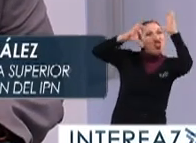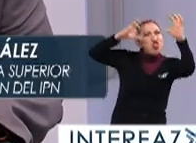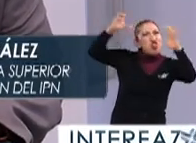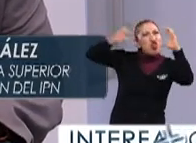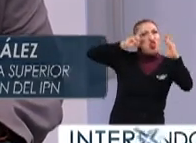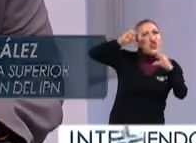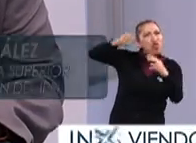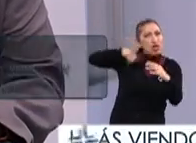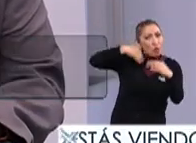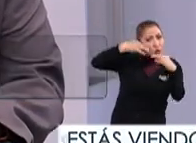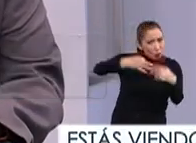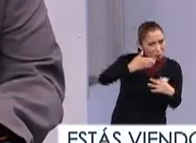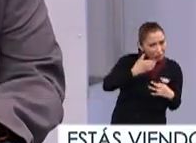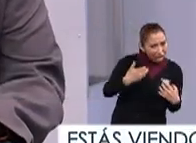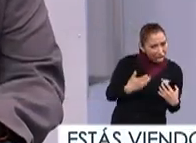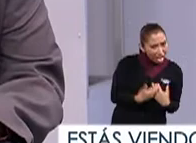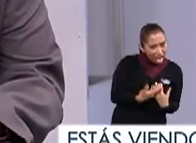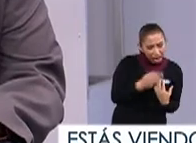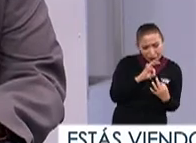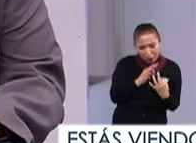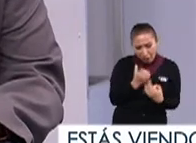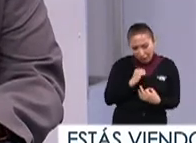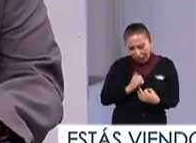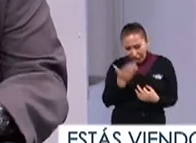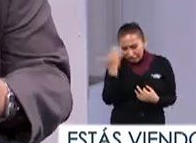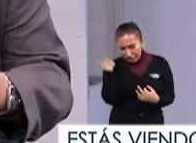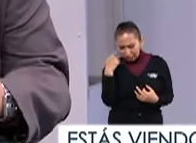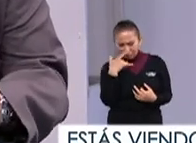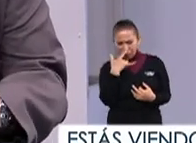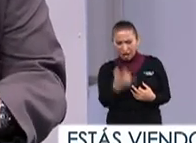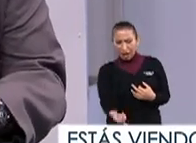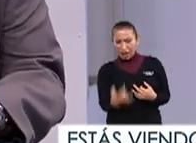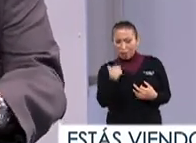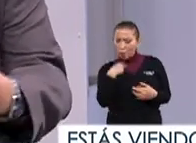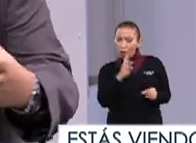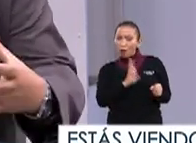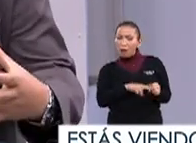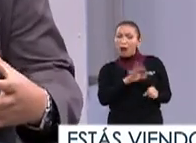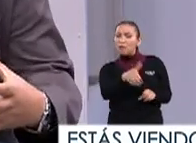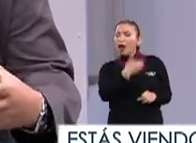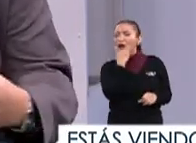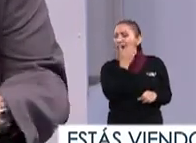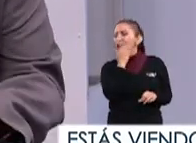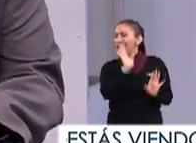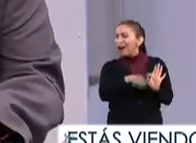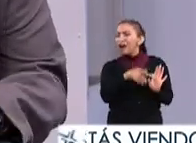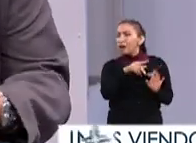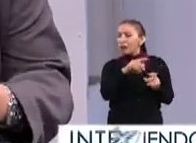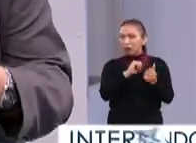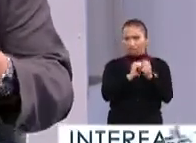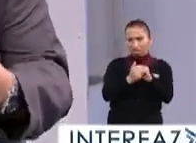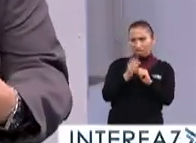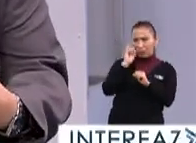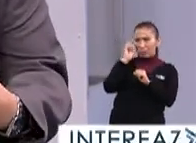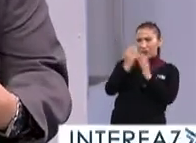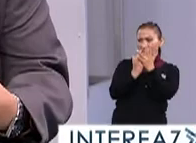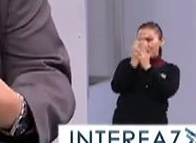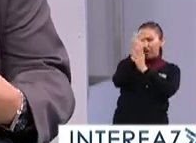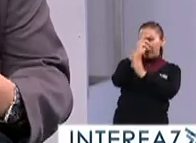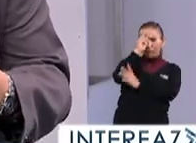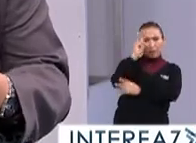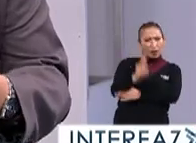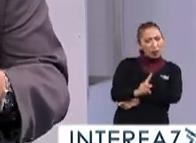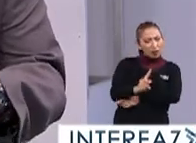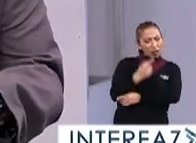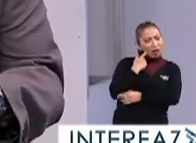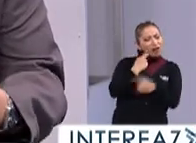climáticos no estaban respondiendo a los modelos anteriores, es decir, a un comportamiento que ya se tenía anteriormente, se estaba alterando.